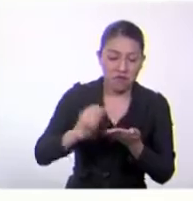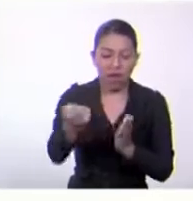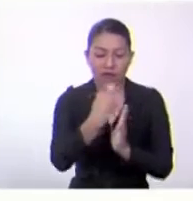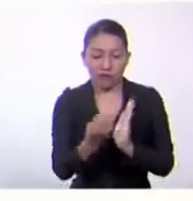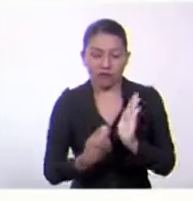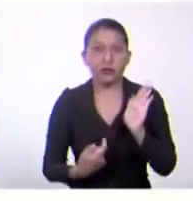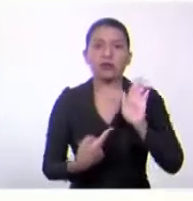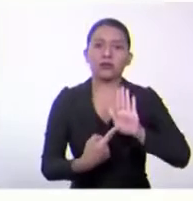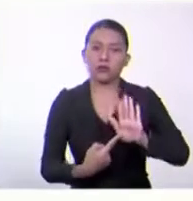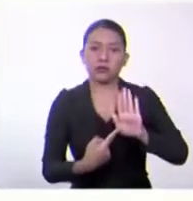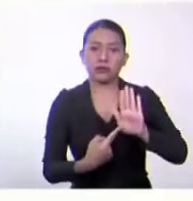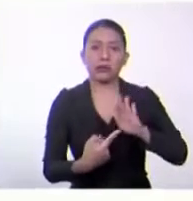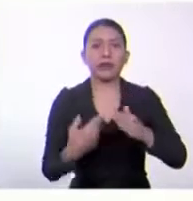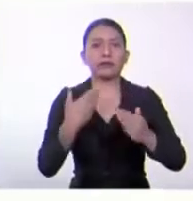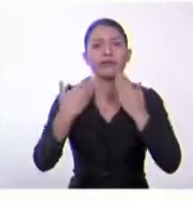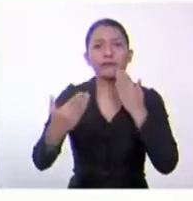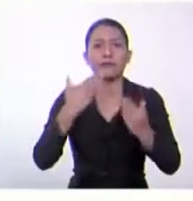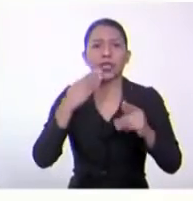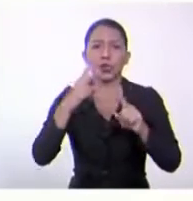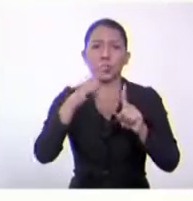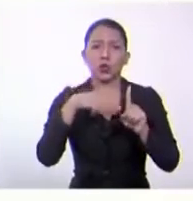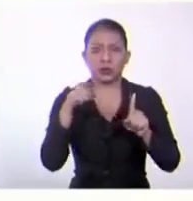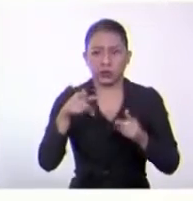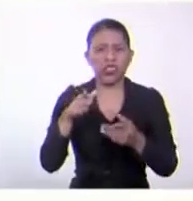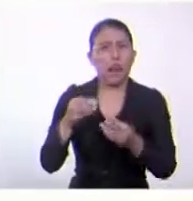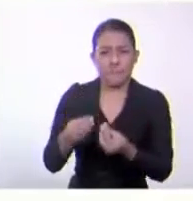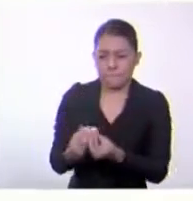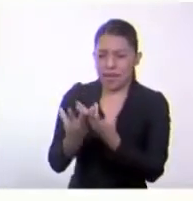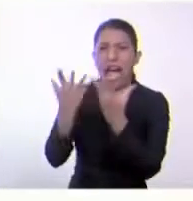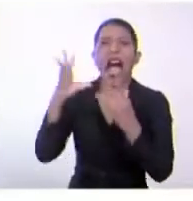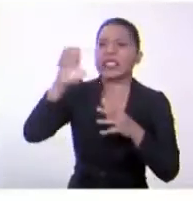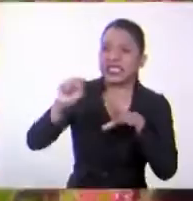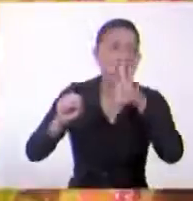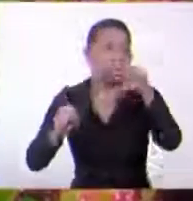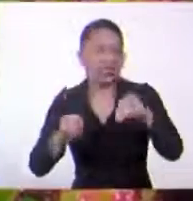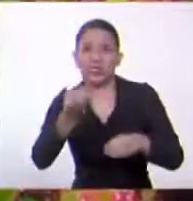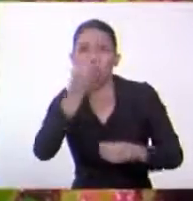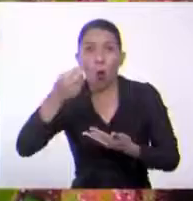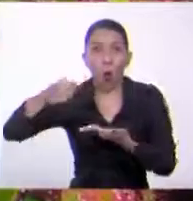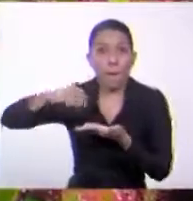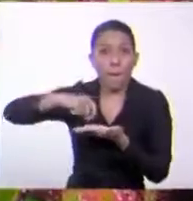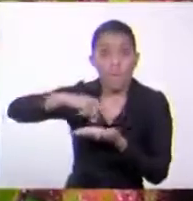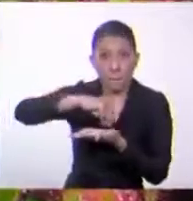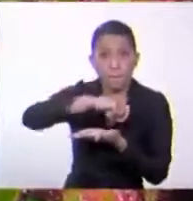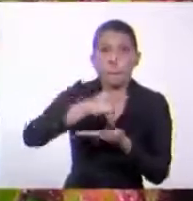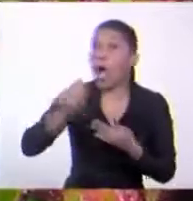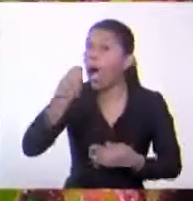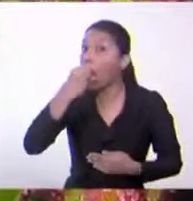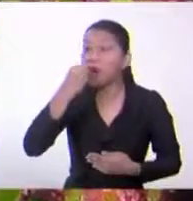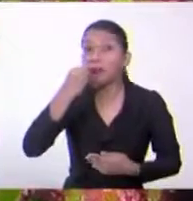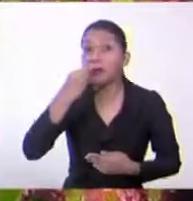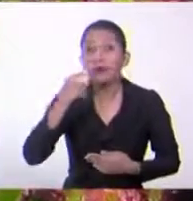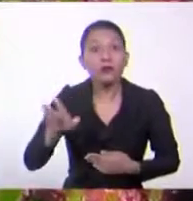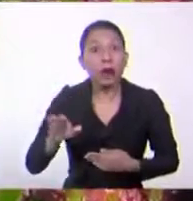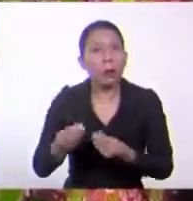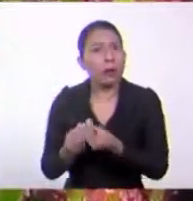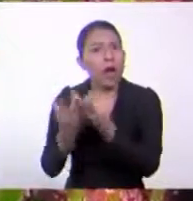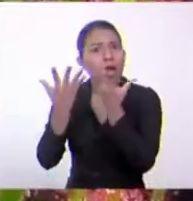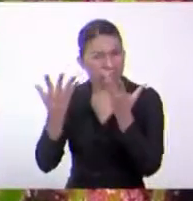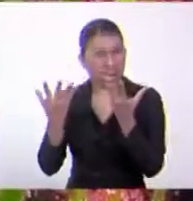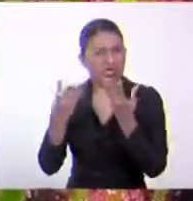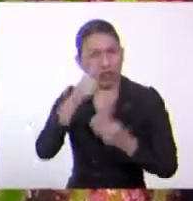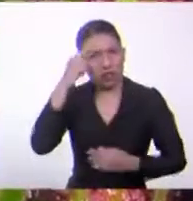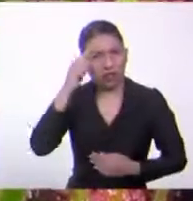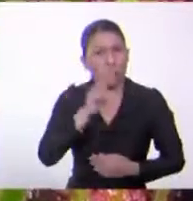naturalistas han seguido describiendo más plantas carnívoras hasta ahora. De hecho, aunque no lo creas, en 2015